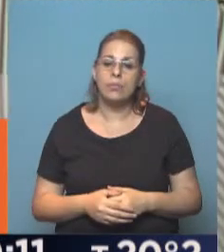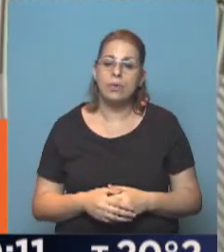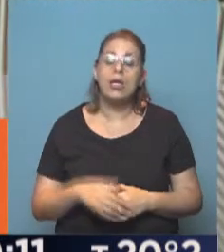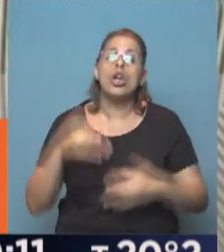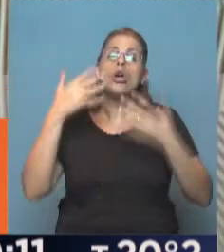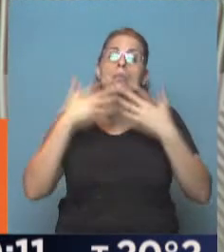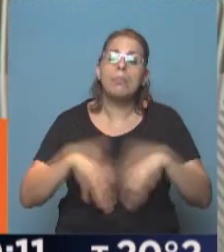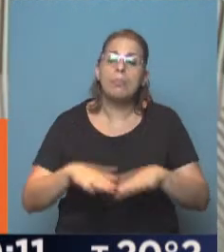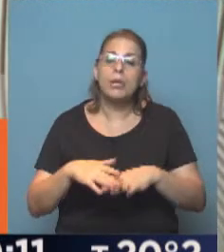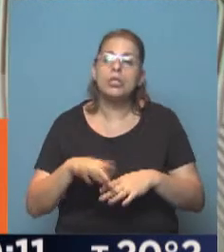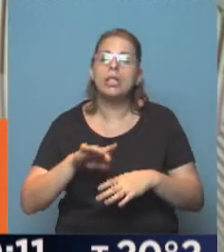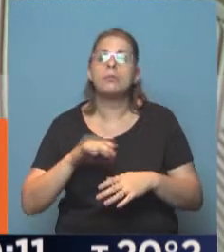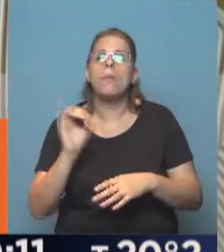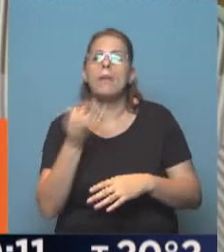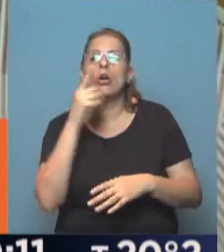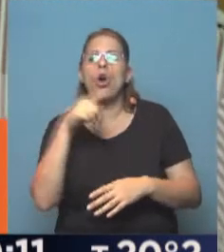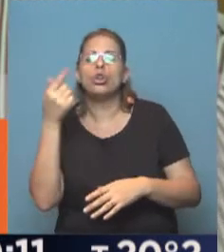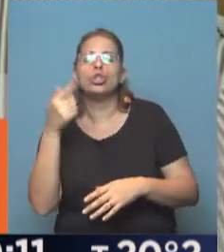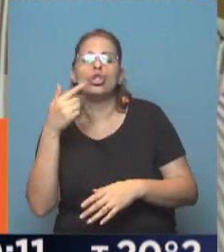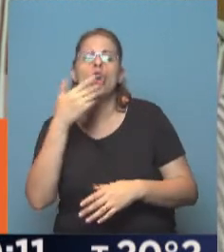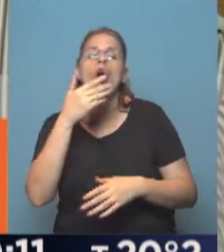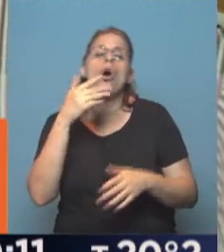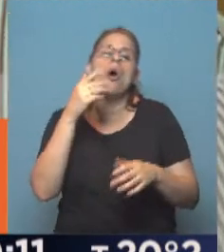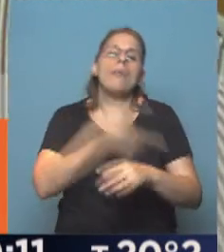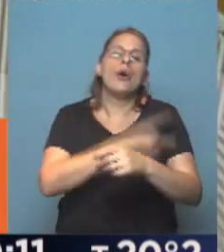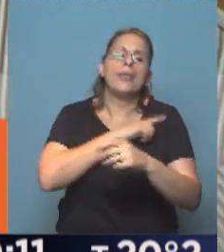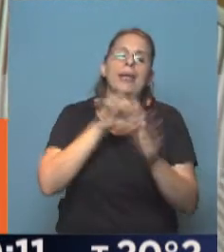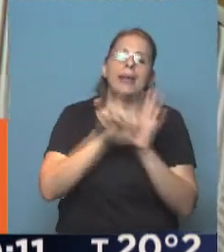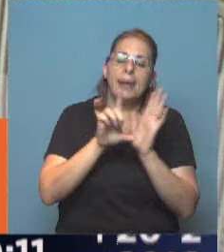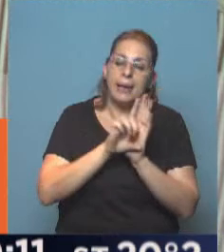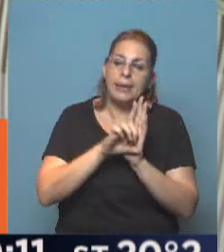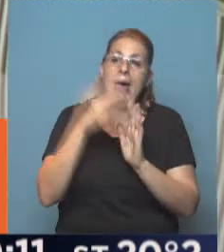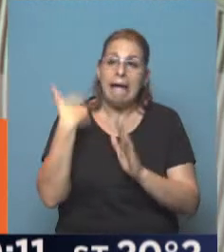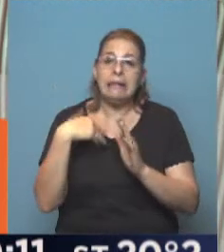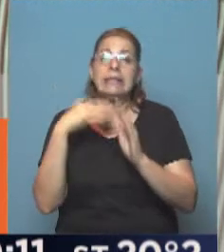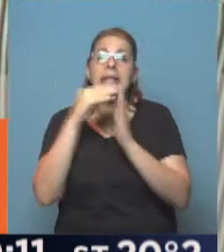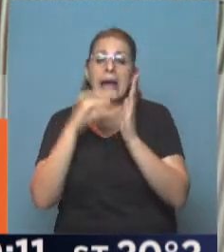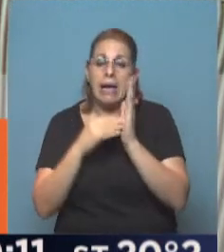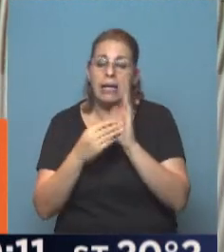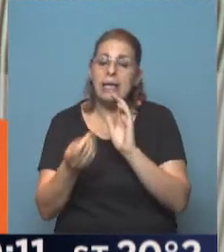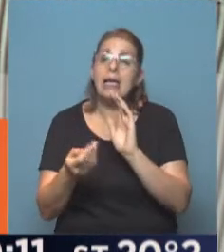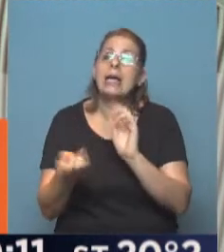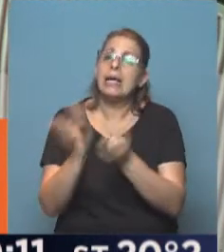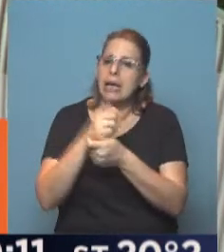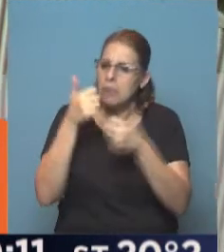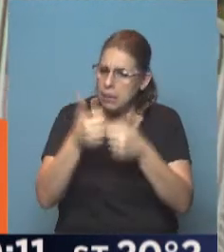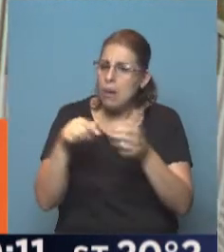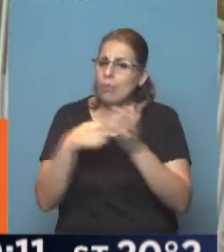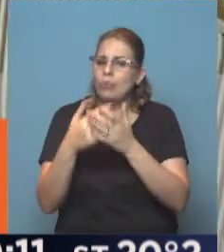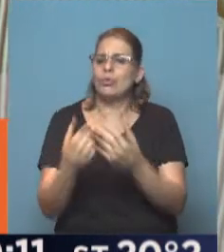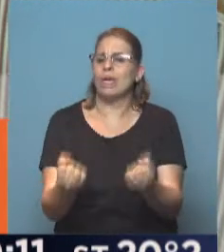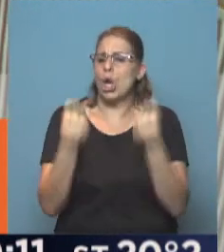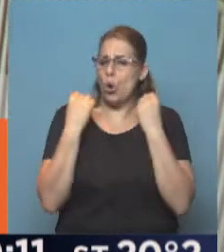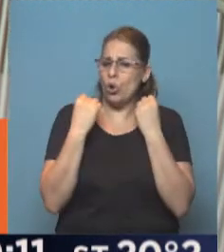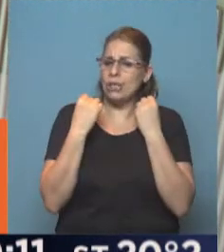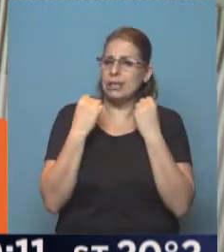superior al del Poder Ejecutivo, que había sido bueno en la reformulación de las escalas, pero había sido muy mezquino en